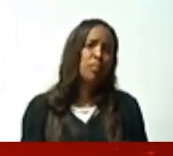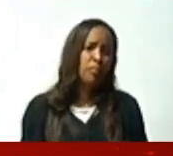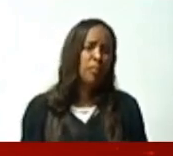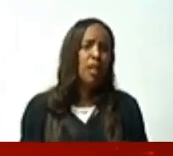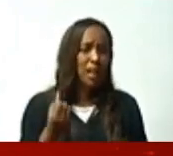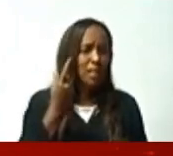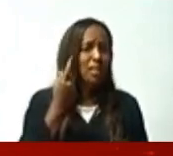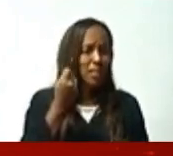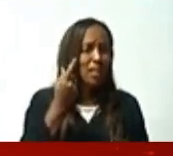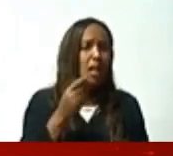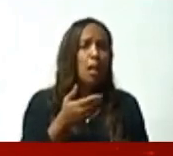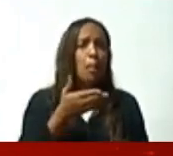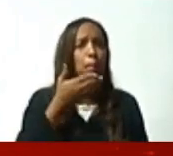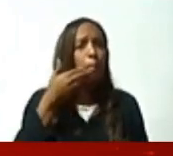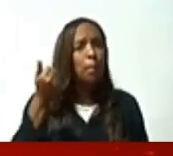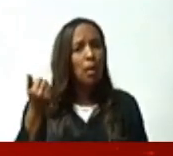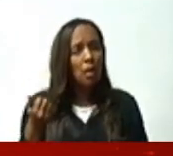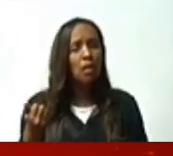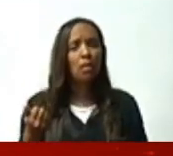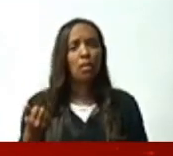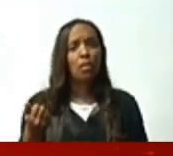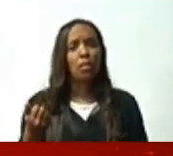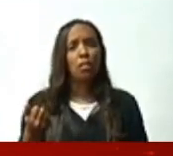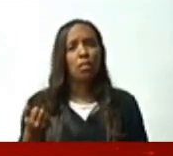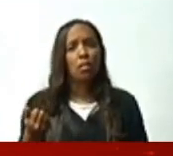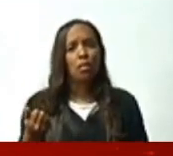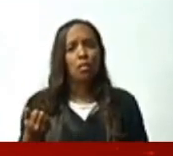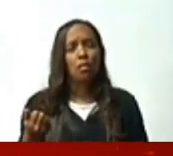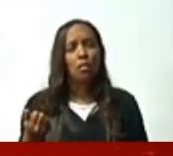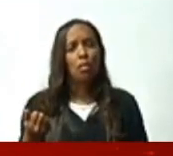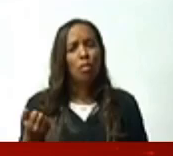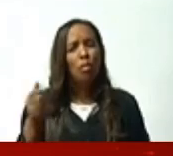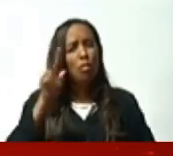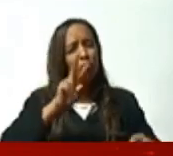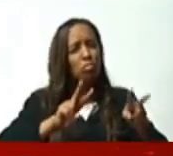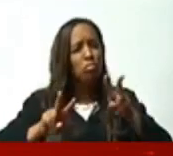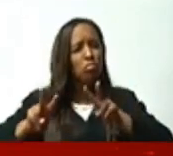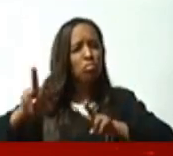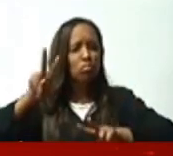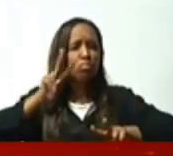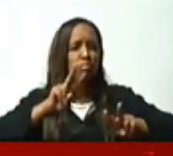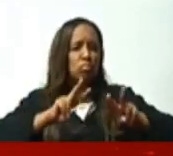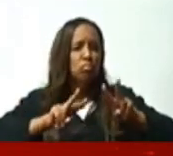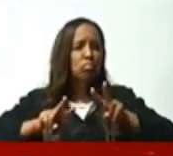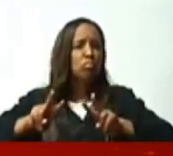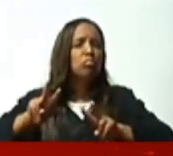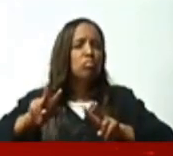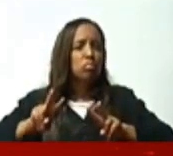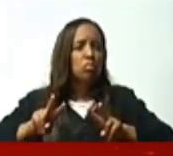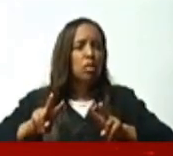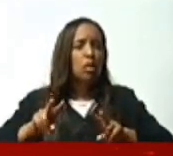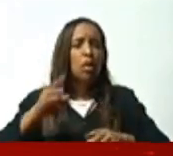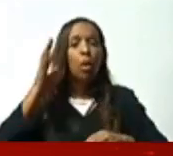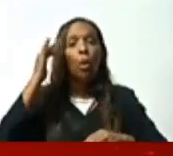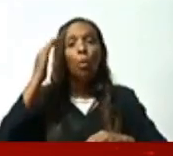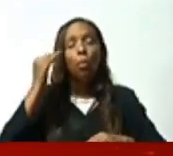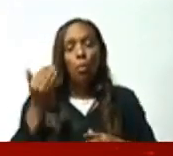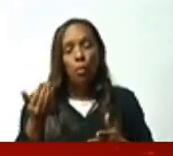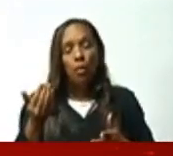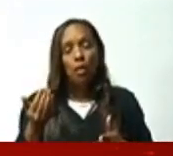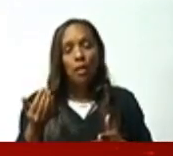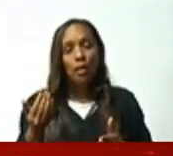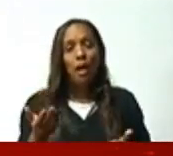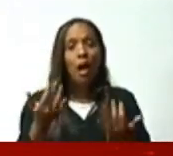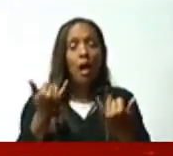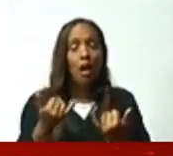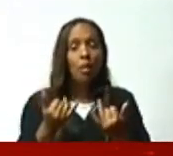escala. Cada uno de nosotros tiene necesidad de nuestras demarcaciones. Y los estados de emergencia, en lo que tiene que ver con este decreto,